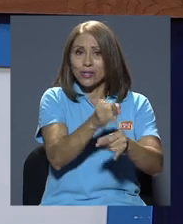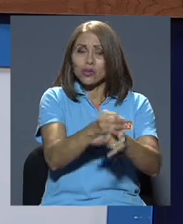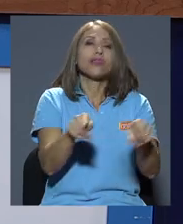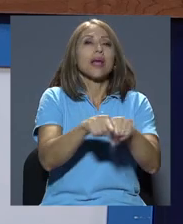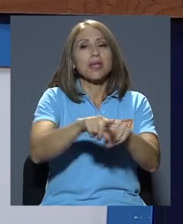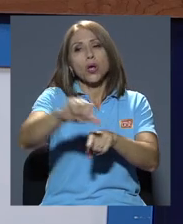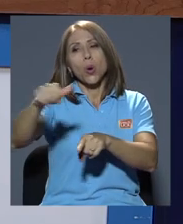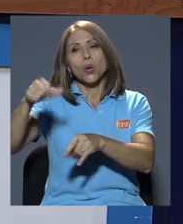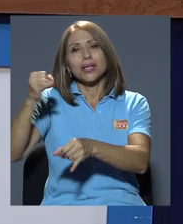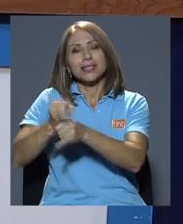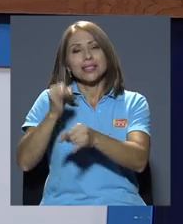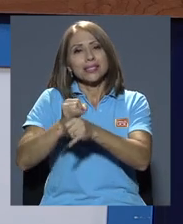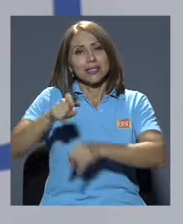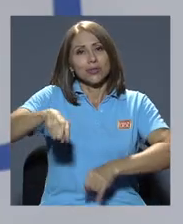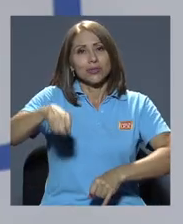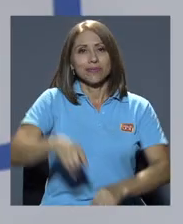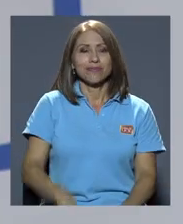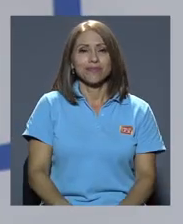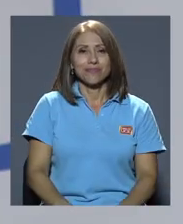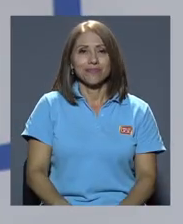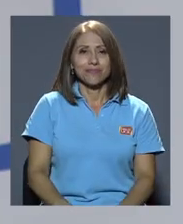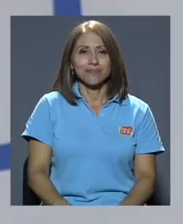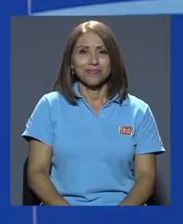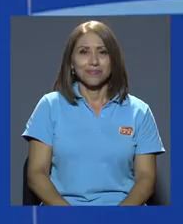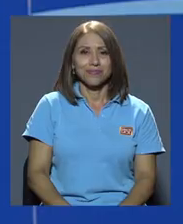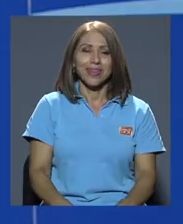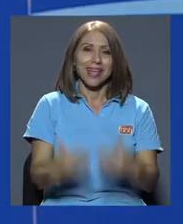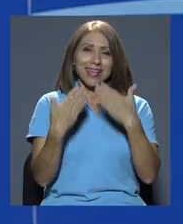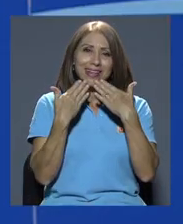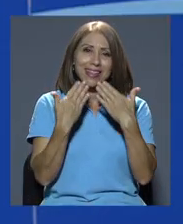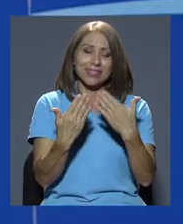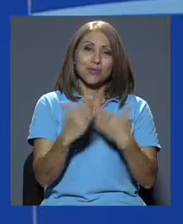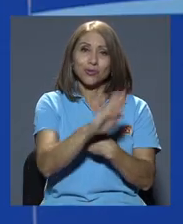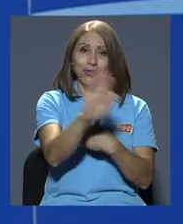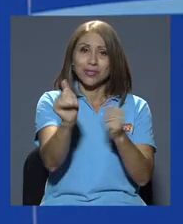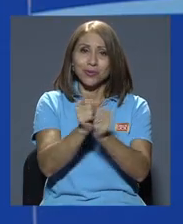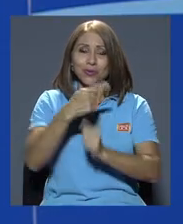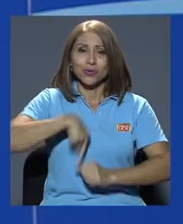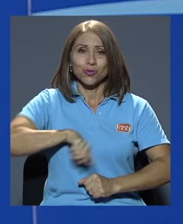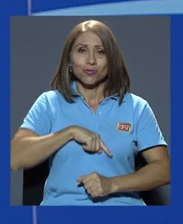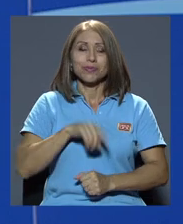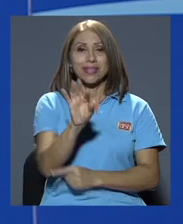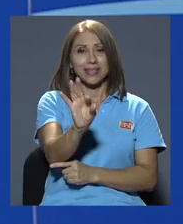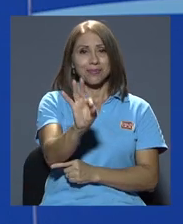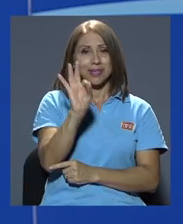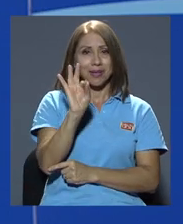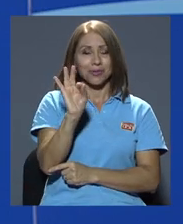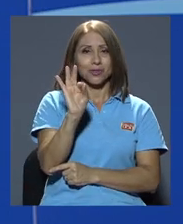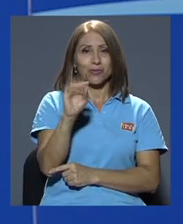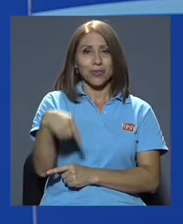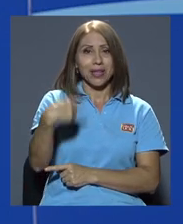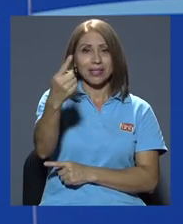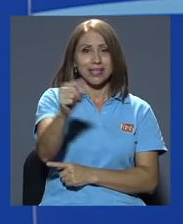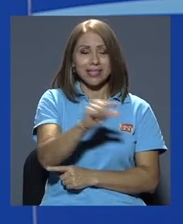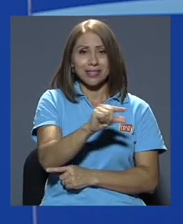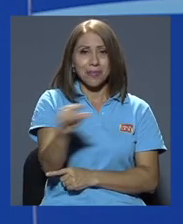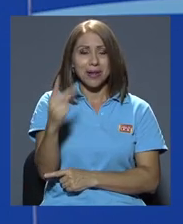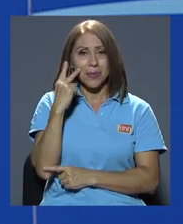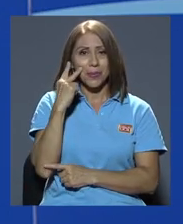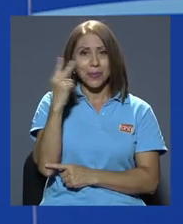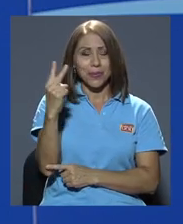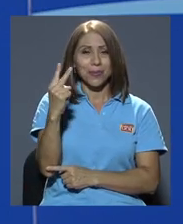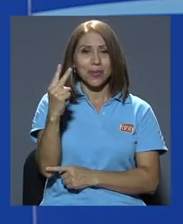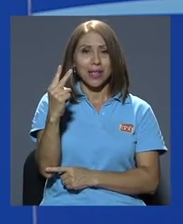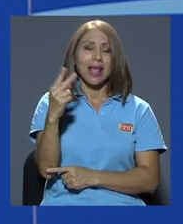instituciones del país que lo necesitan agradecemos su compañía y desde ya le invitamos para que la siguiente semana sintonice la